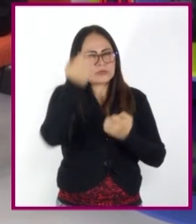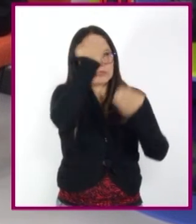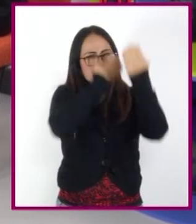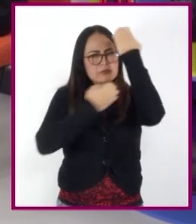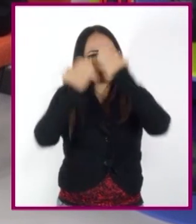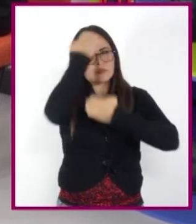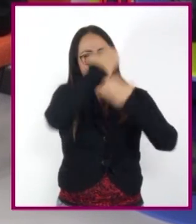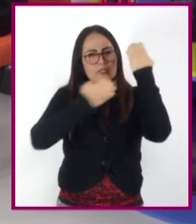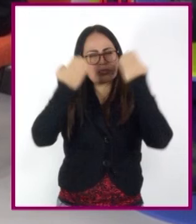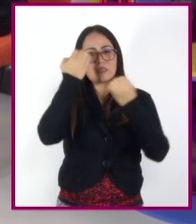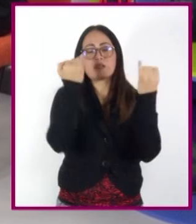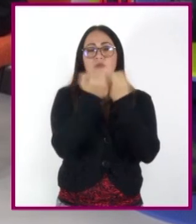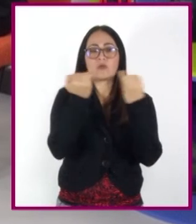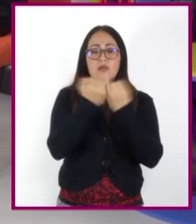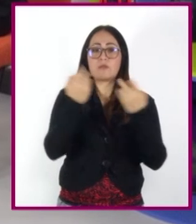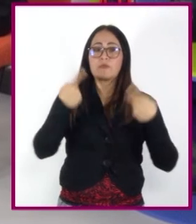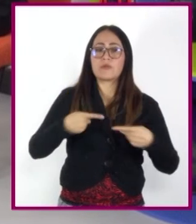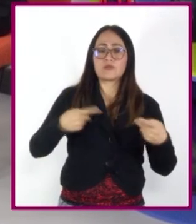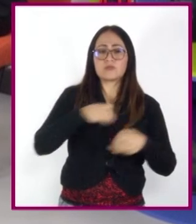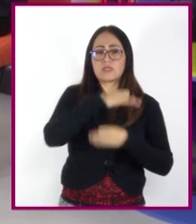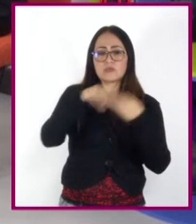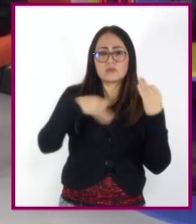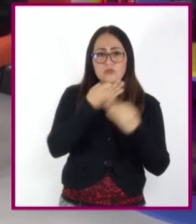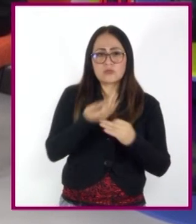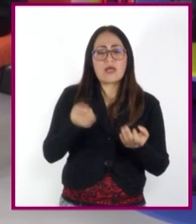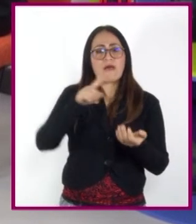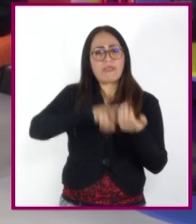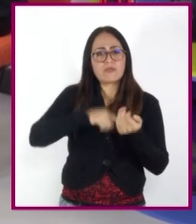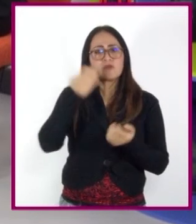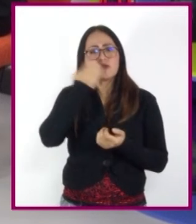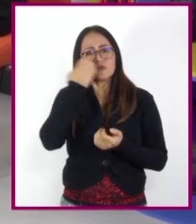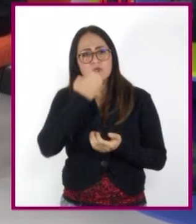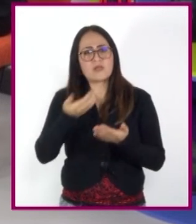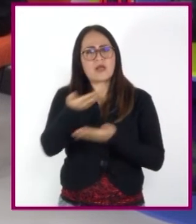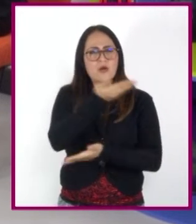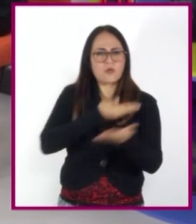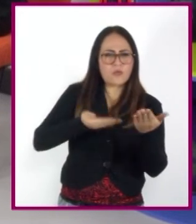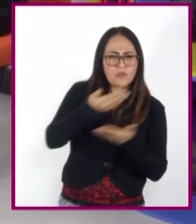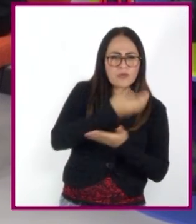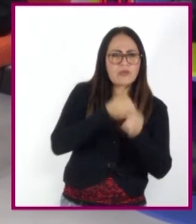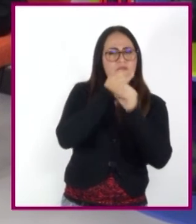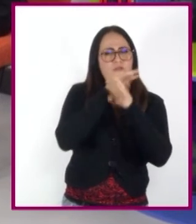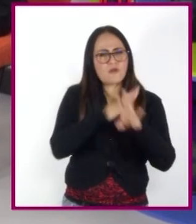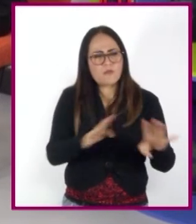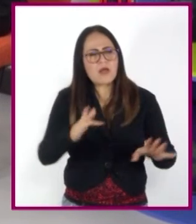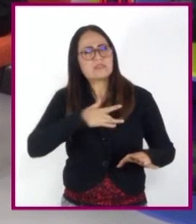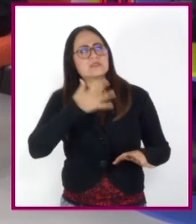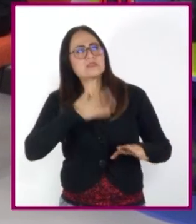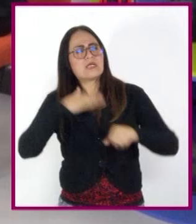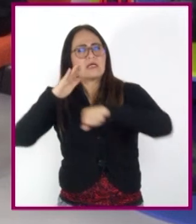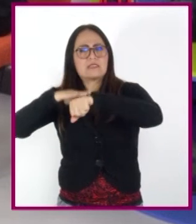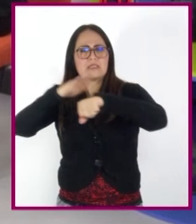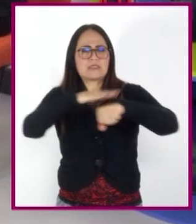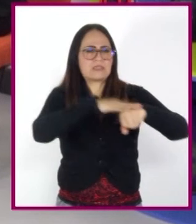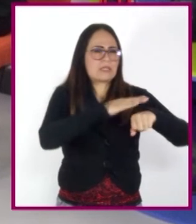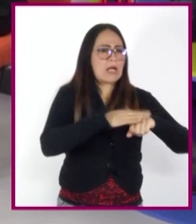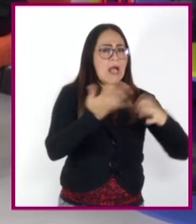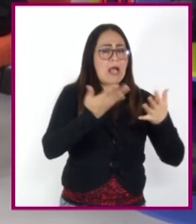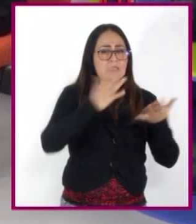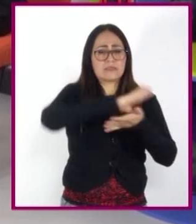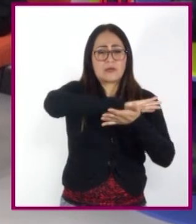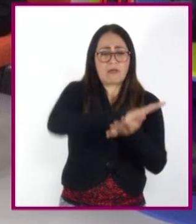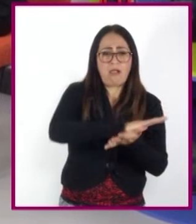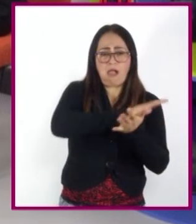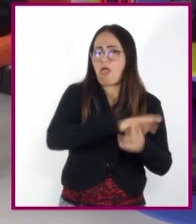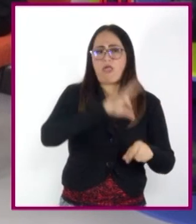involucren a todas las personas que conviven en la escuela para informar, sensibilizar y realizar acciones que eliminen la violencia